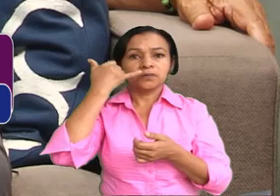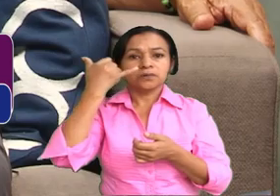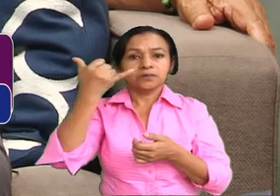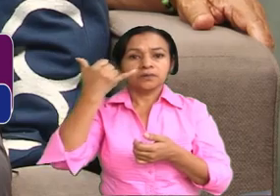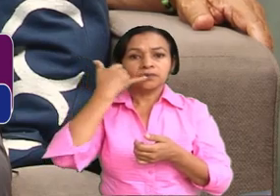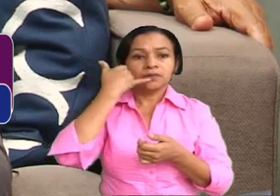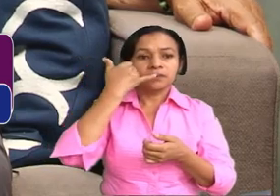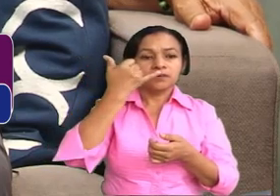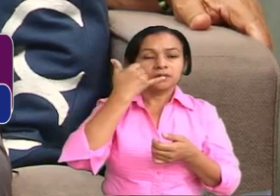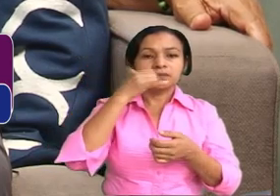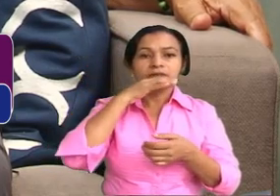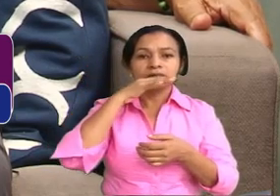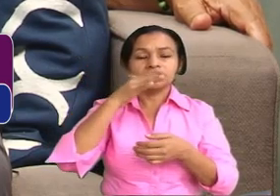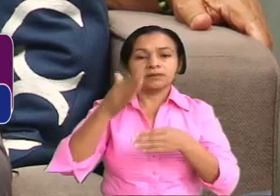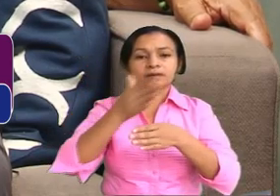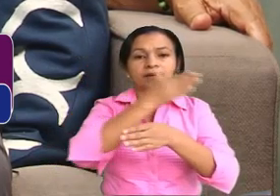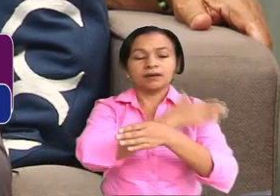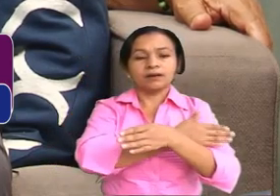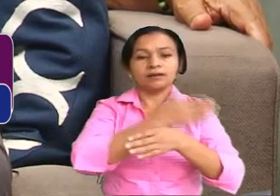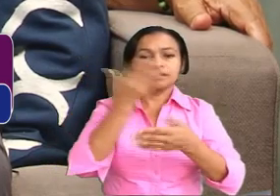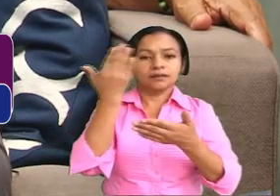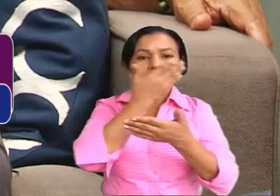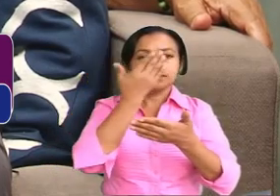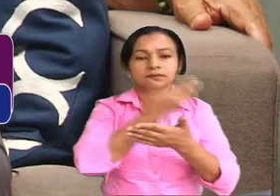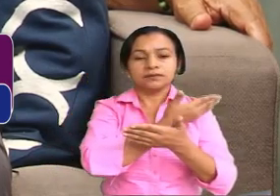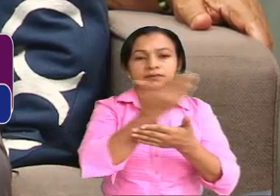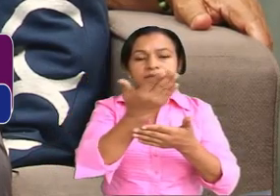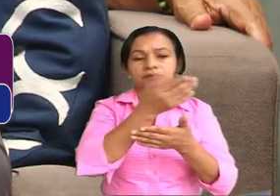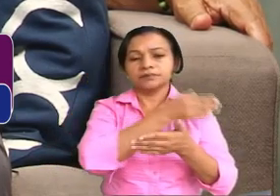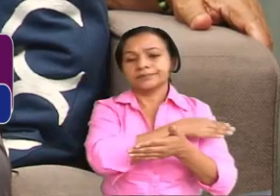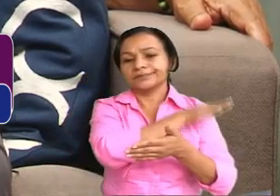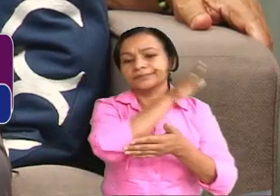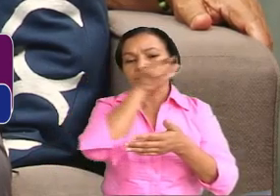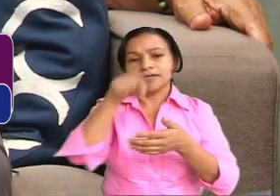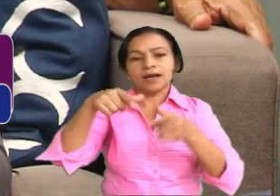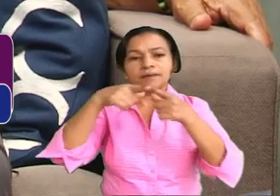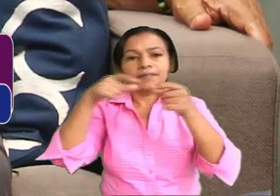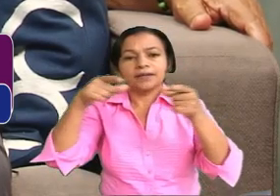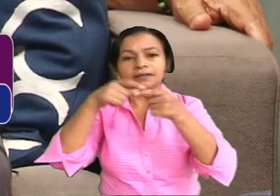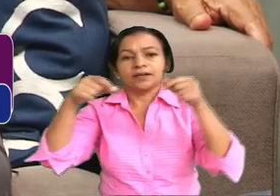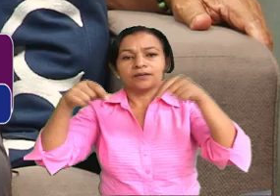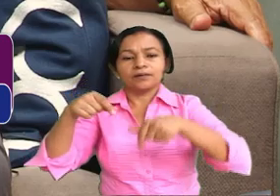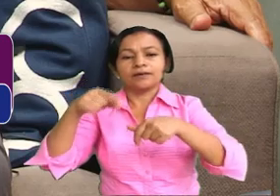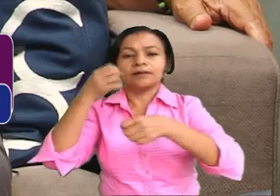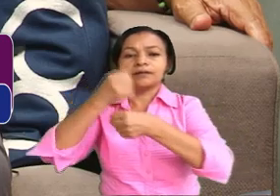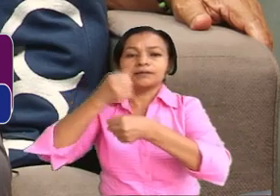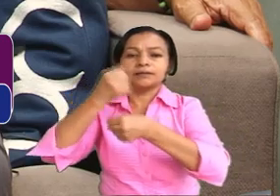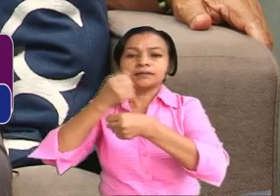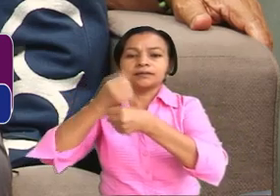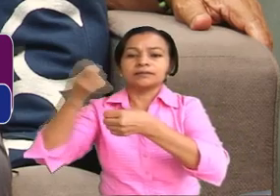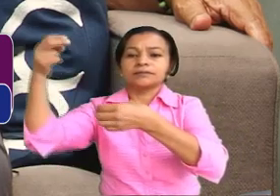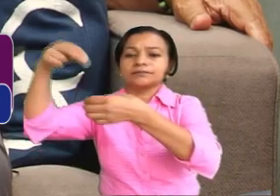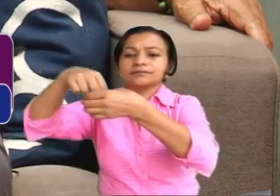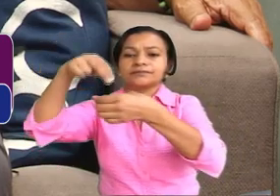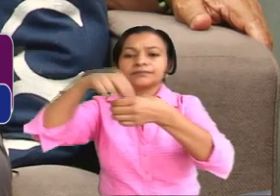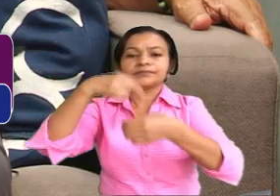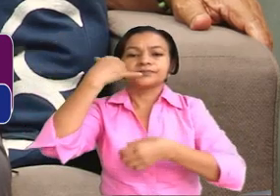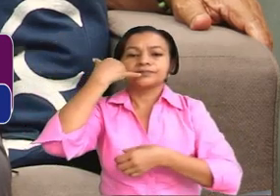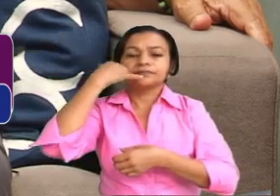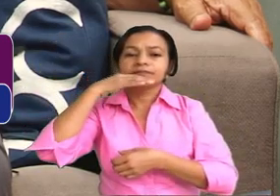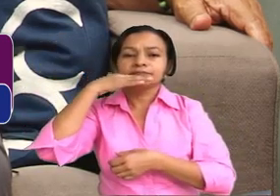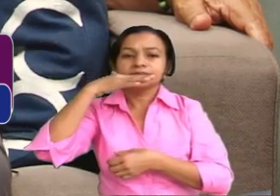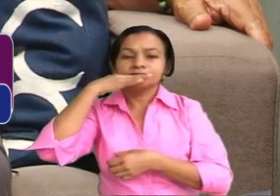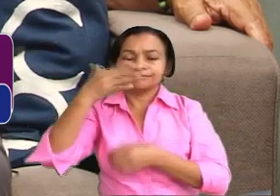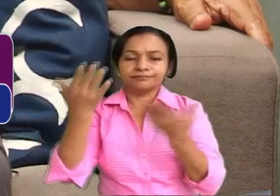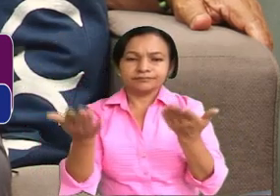Anteriormente los alumnos venían, los caribeños venían hasta aquí a Managua a buscar trabajo en un call center. Ahora no,